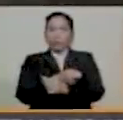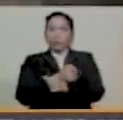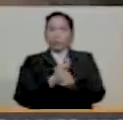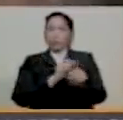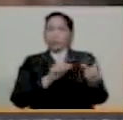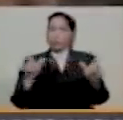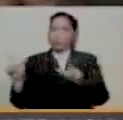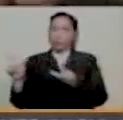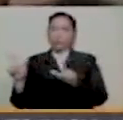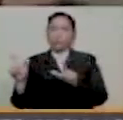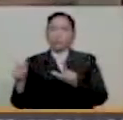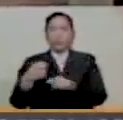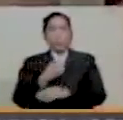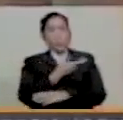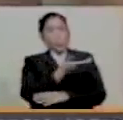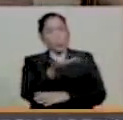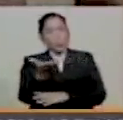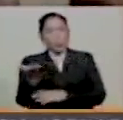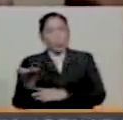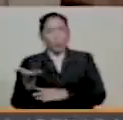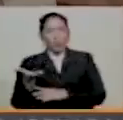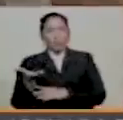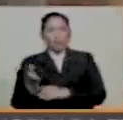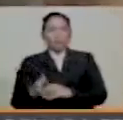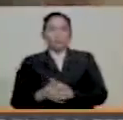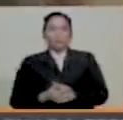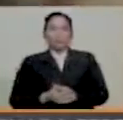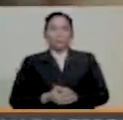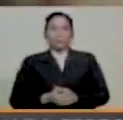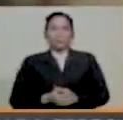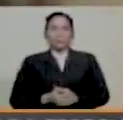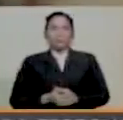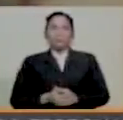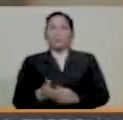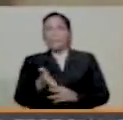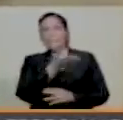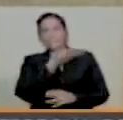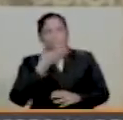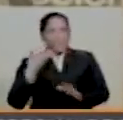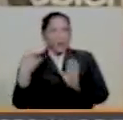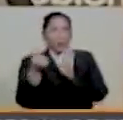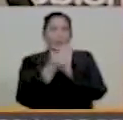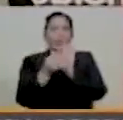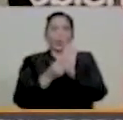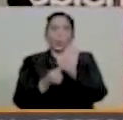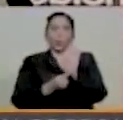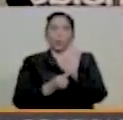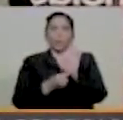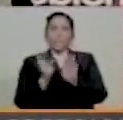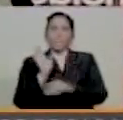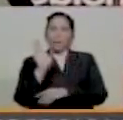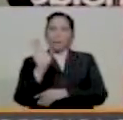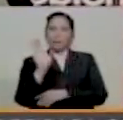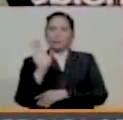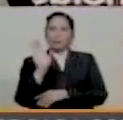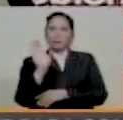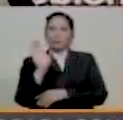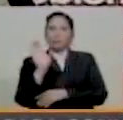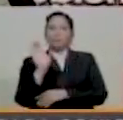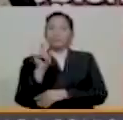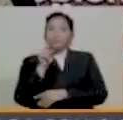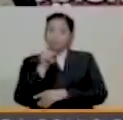ustedes parte de los mejores promedios del país, que es un